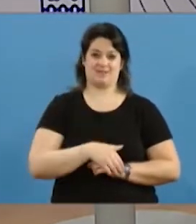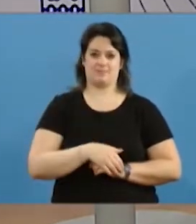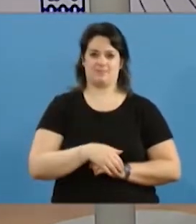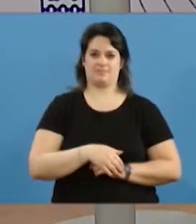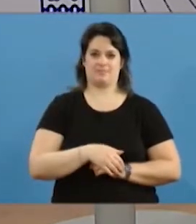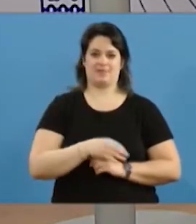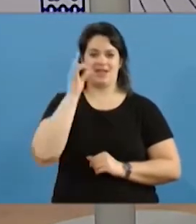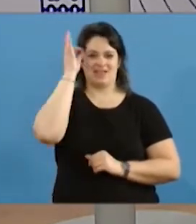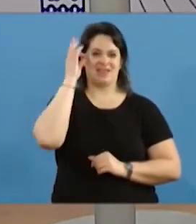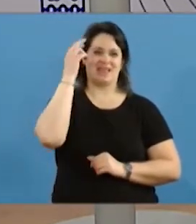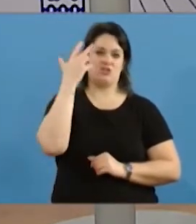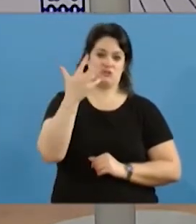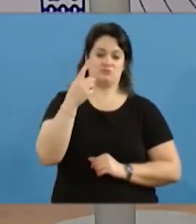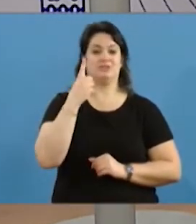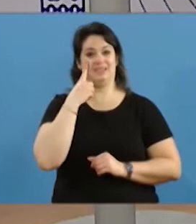32 I.